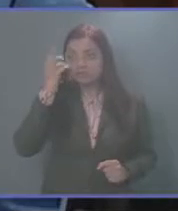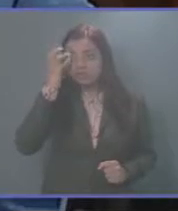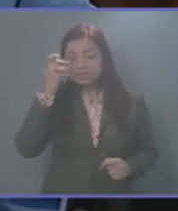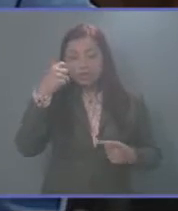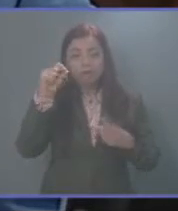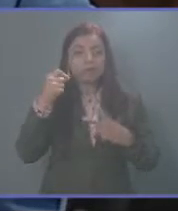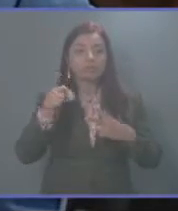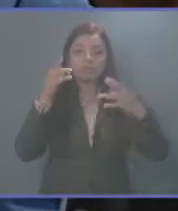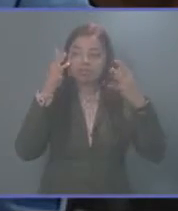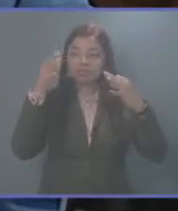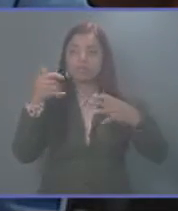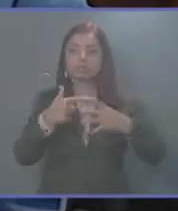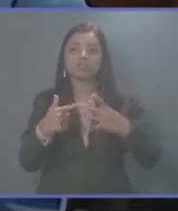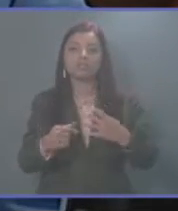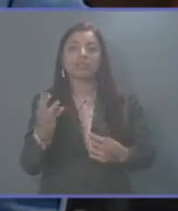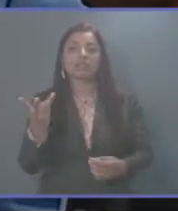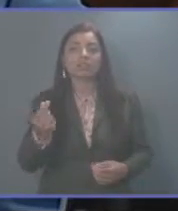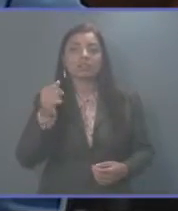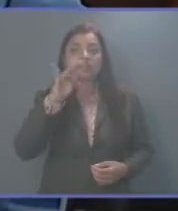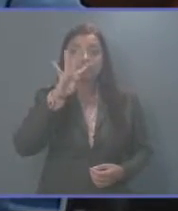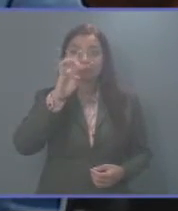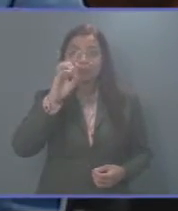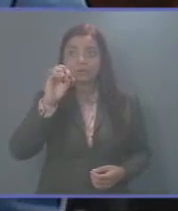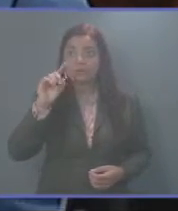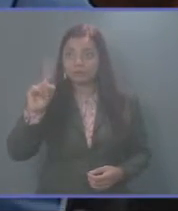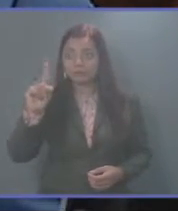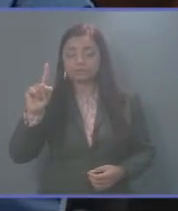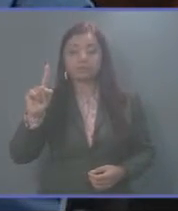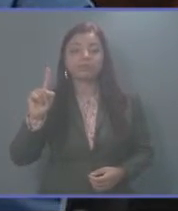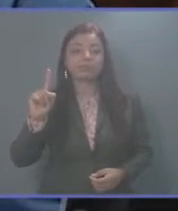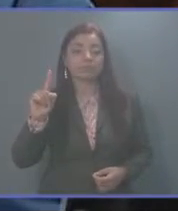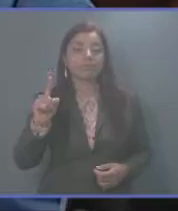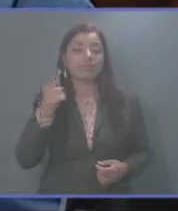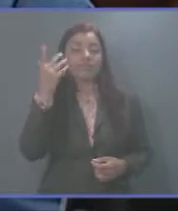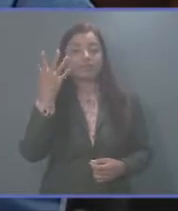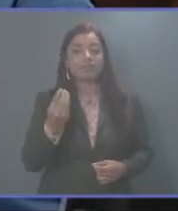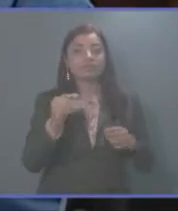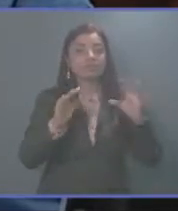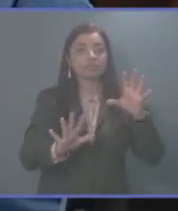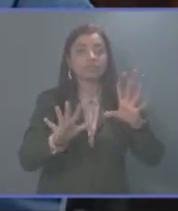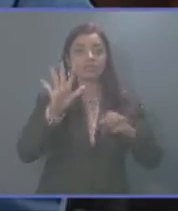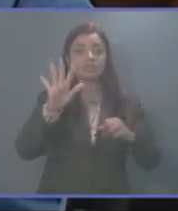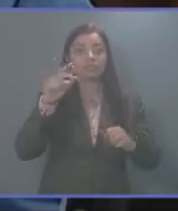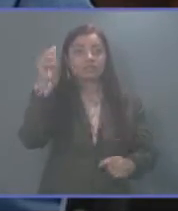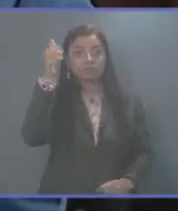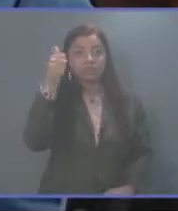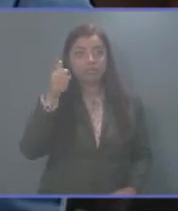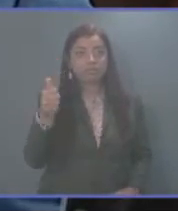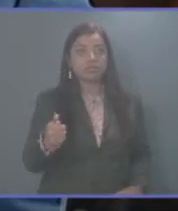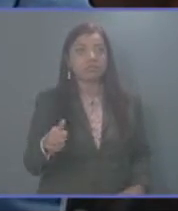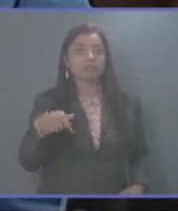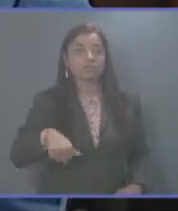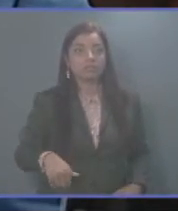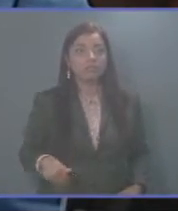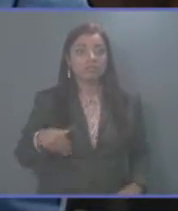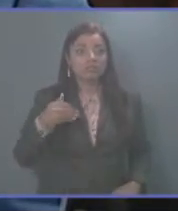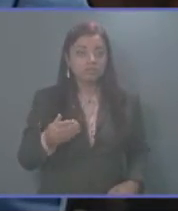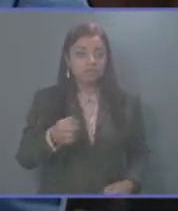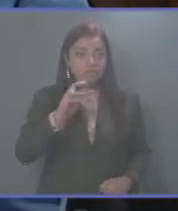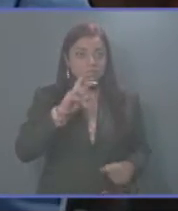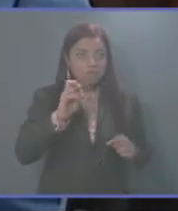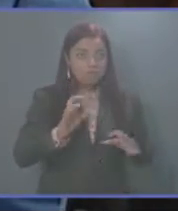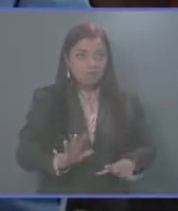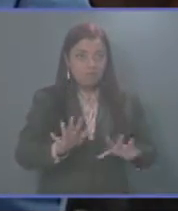decreto legislativo número 401 de fecha 15 de agosto del año